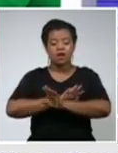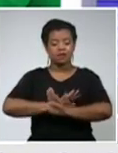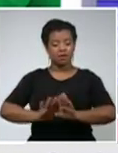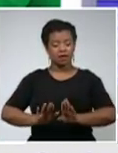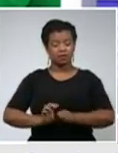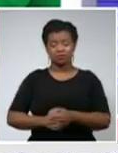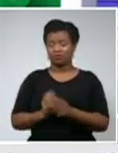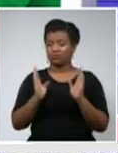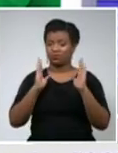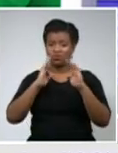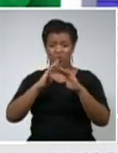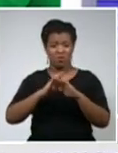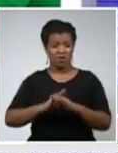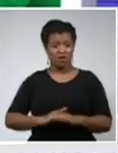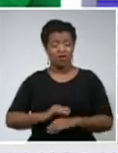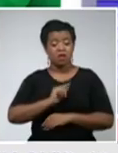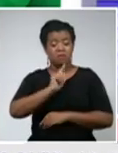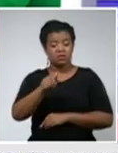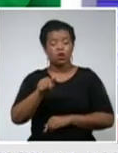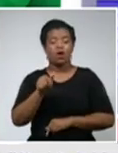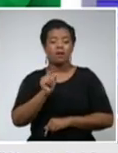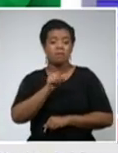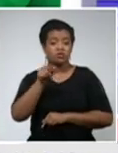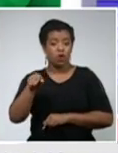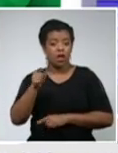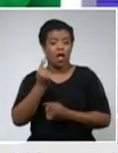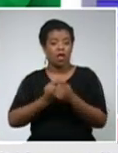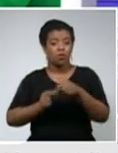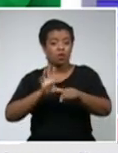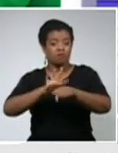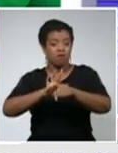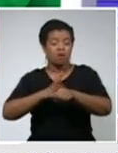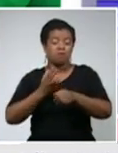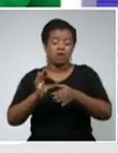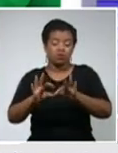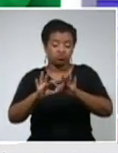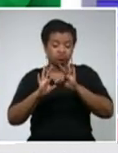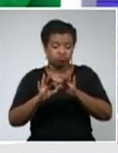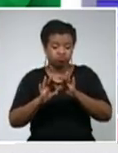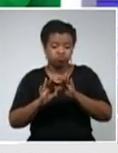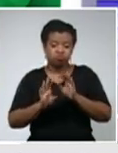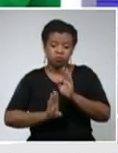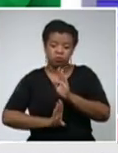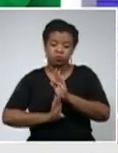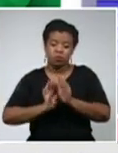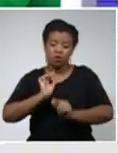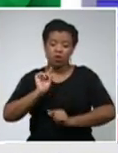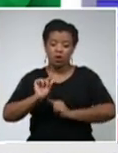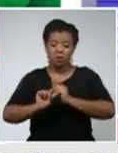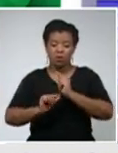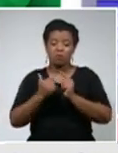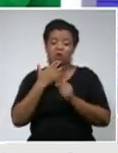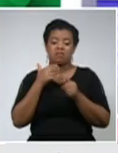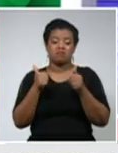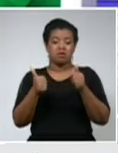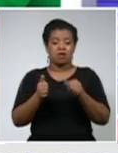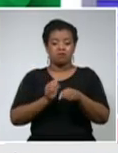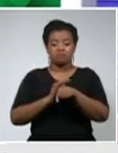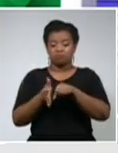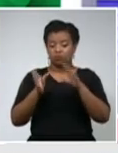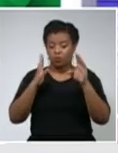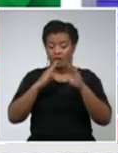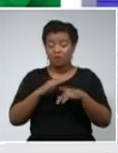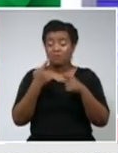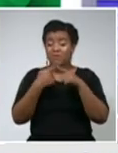logran recuperar, se logra sacar del estado crítico, del estado grave en algunos casos, pero tratamiento